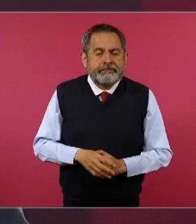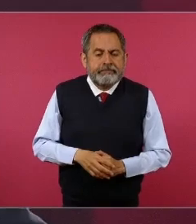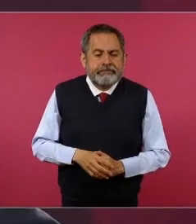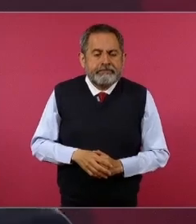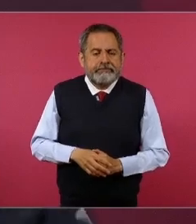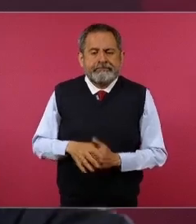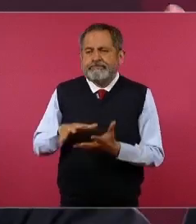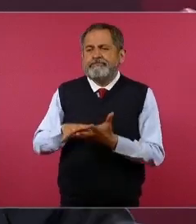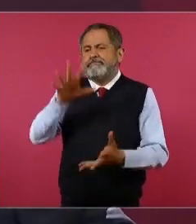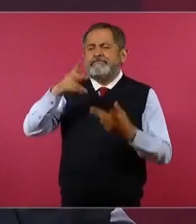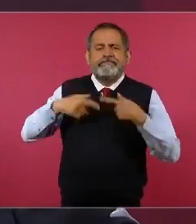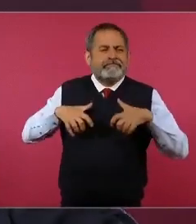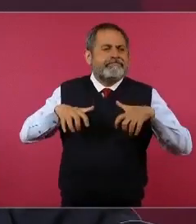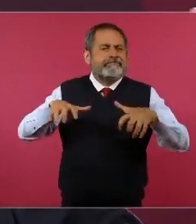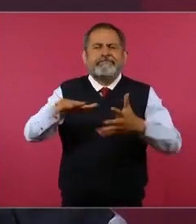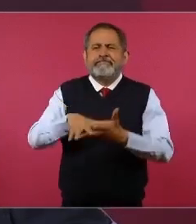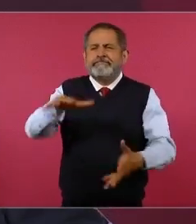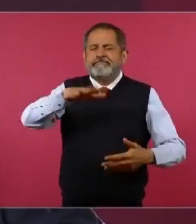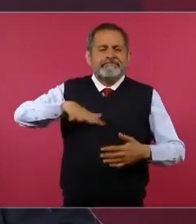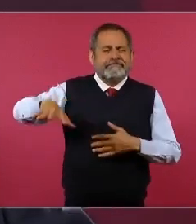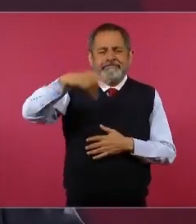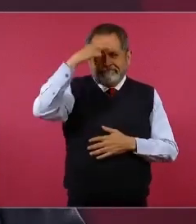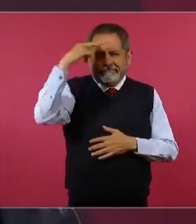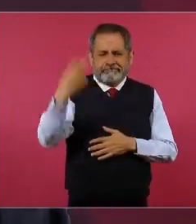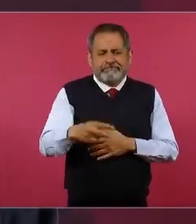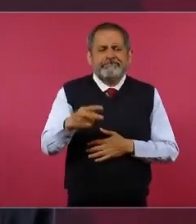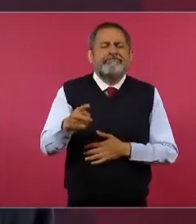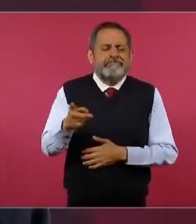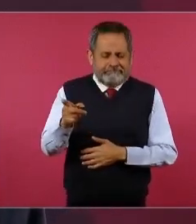la mayoría del pueblo de México